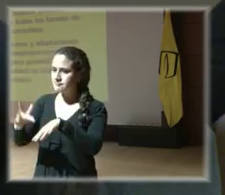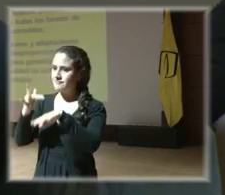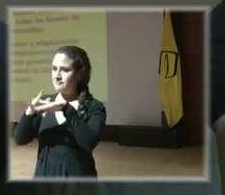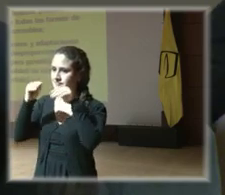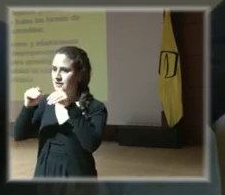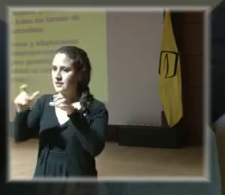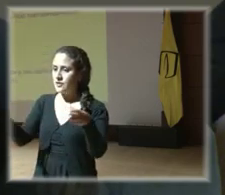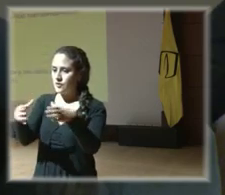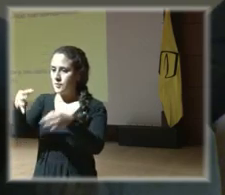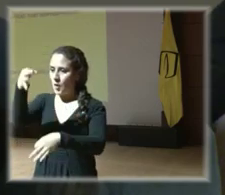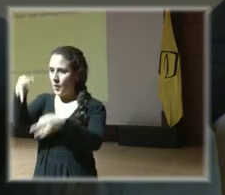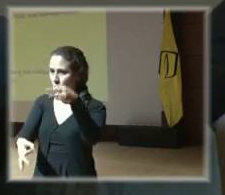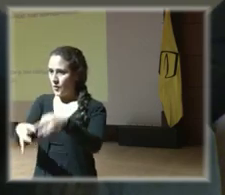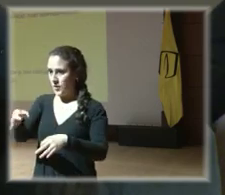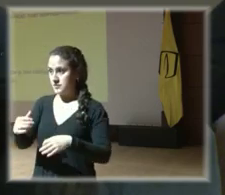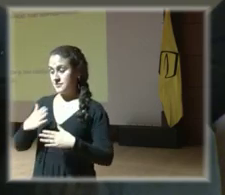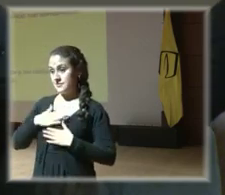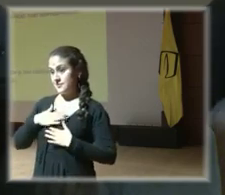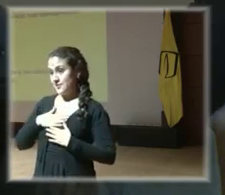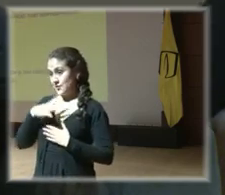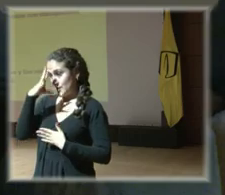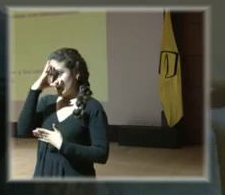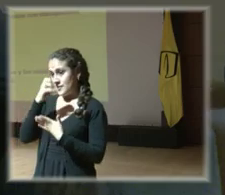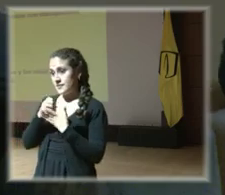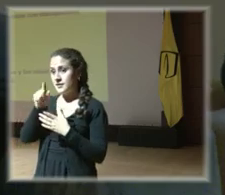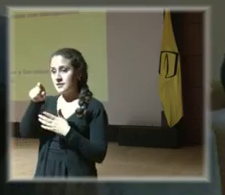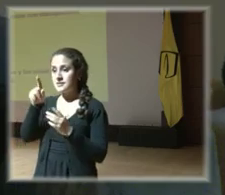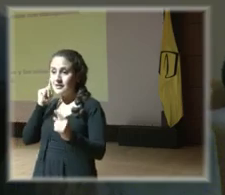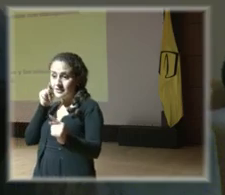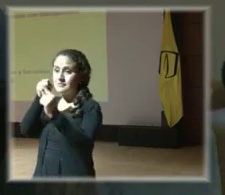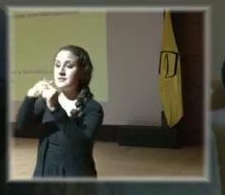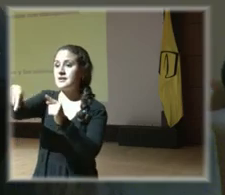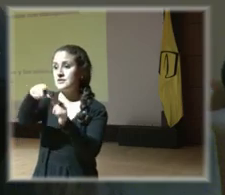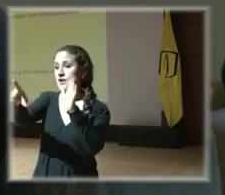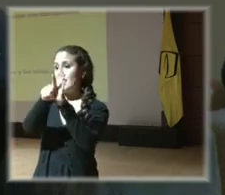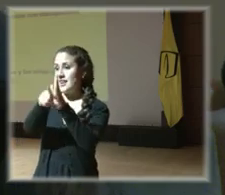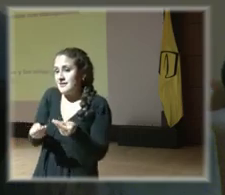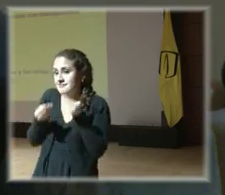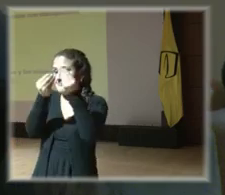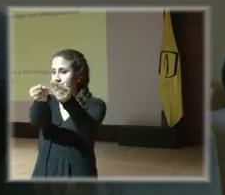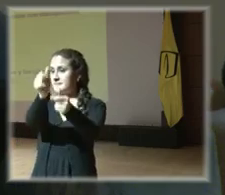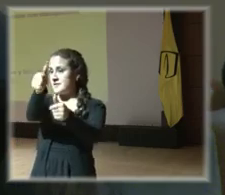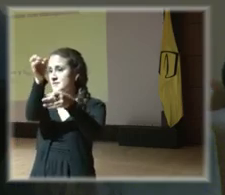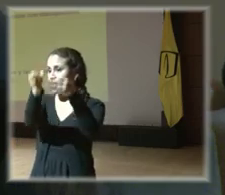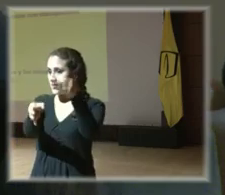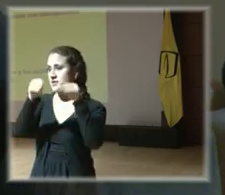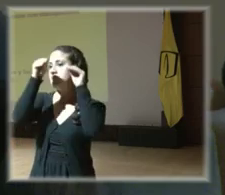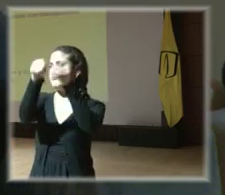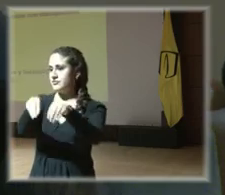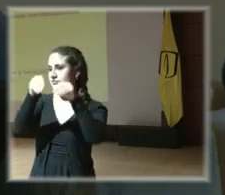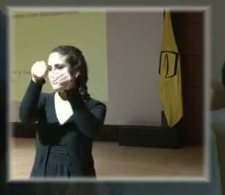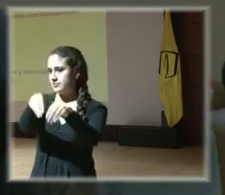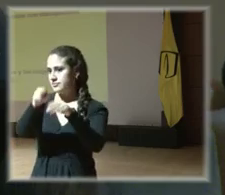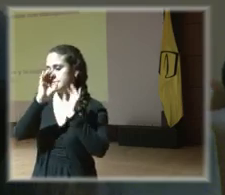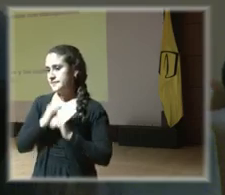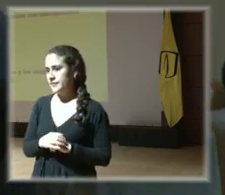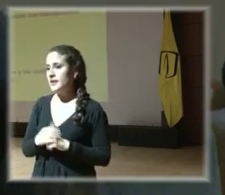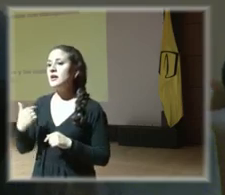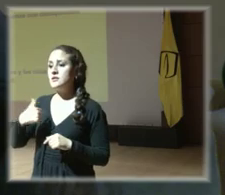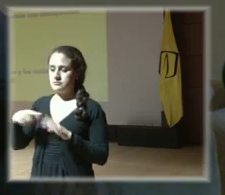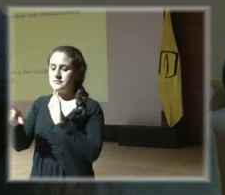incluso para los jueces, que para mí son los destinatarios principales de la ley. Nosotros tenemos un sistema